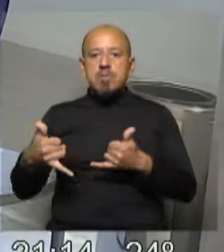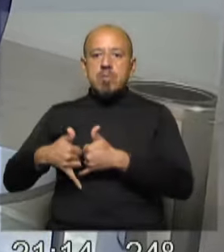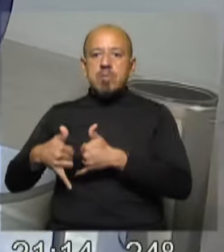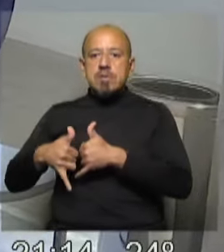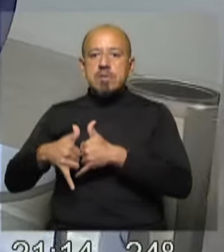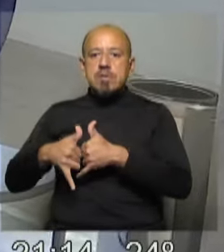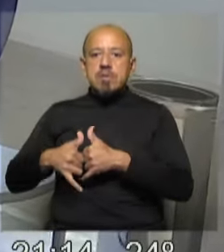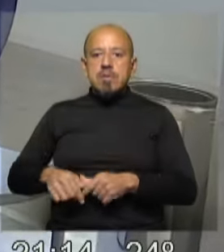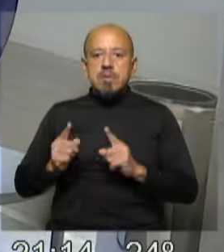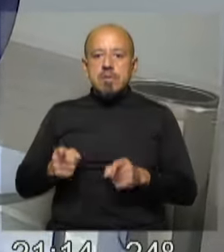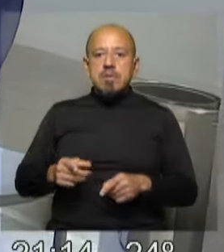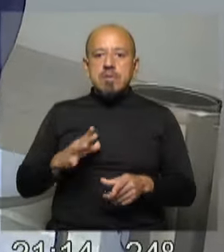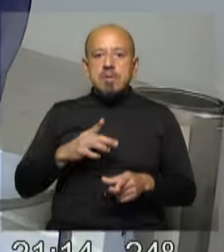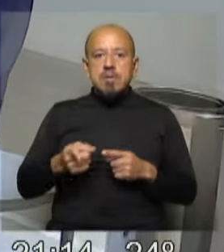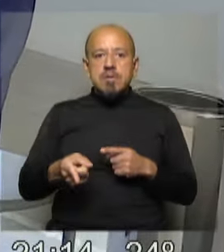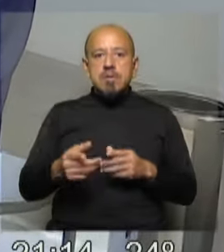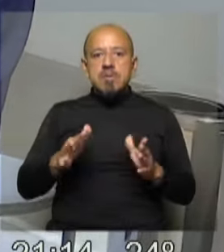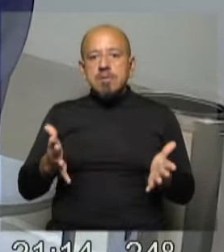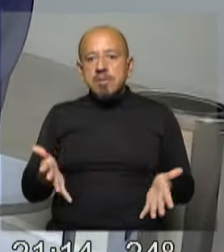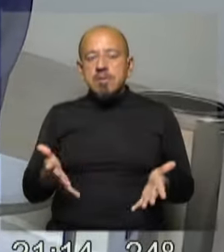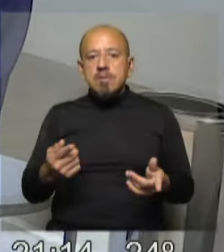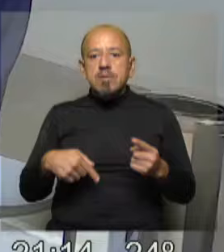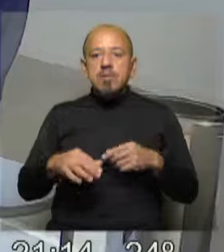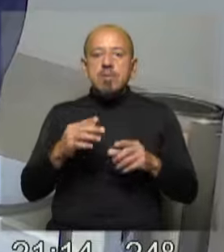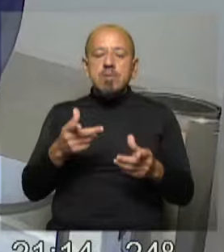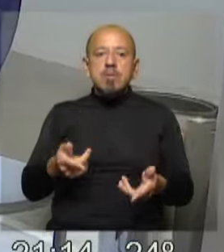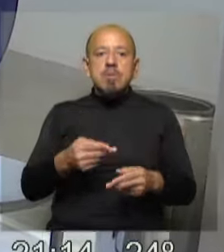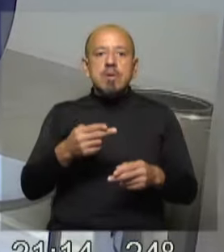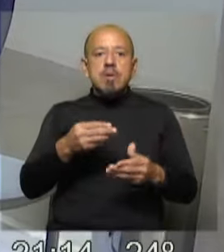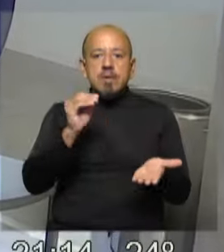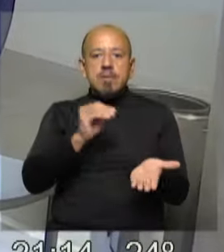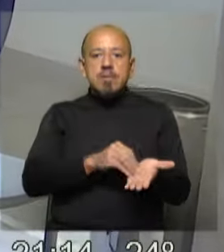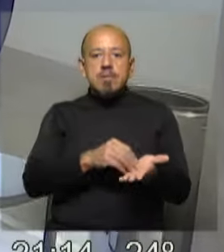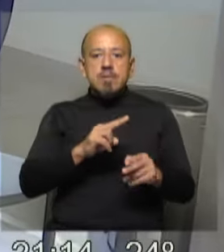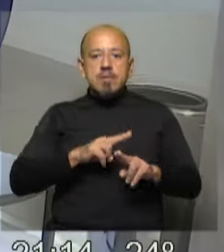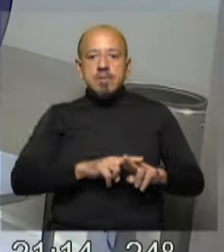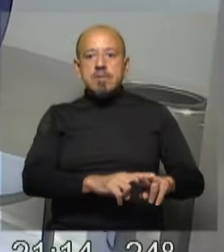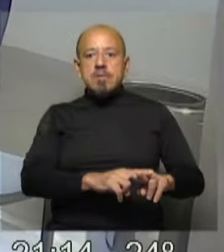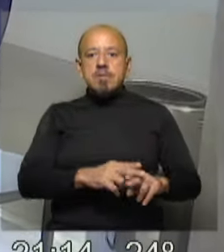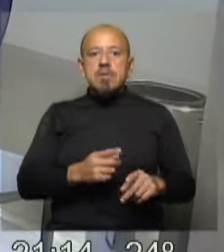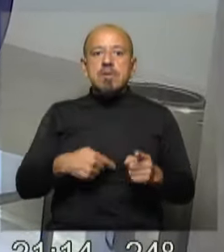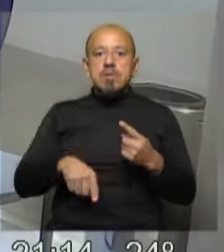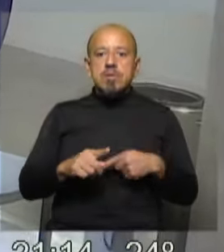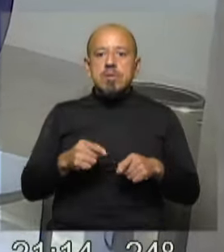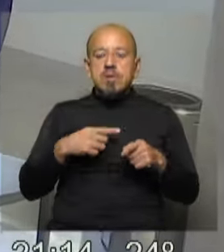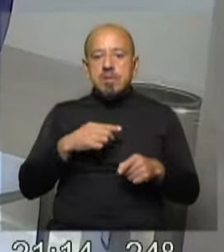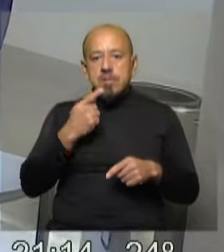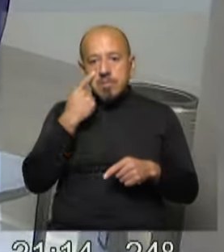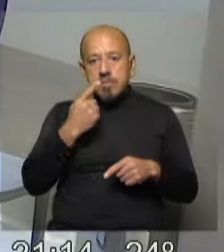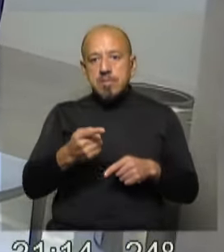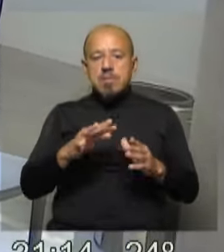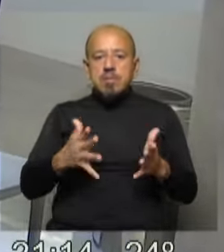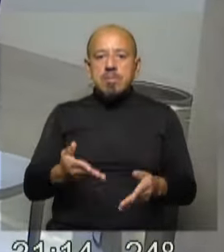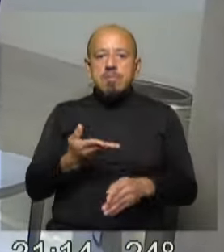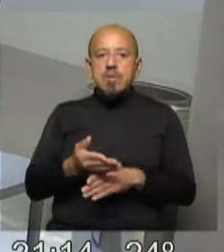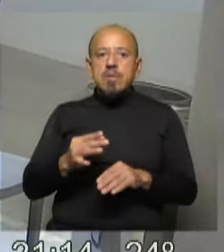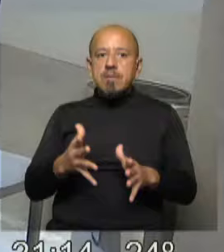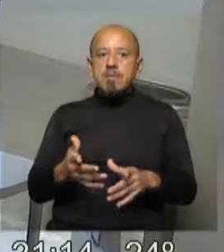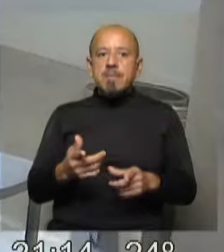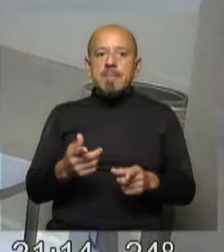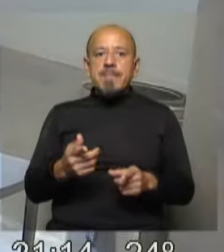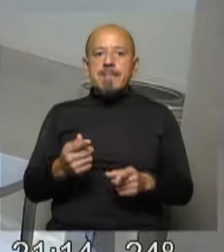WhatsApp. Recién un señor se retiraba y estaba preguntando dónde puedo agendarme de una organización civil. Y ahí van a ver todos los requisitos y, bueno, cuáles